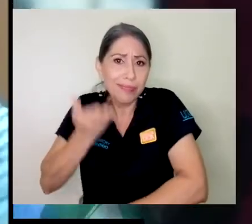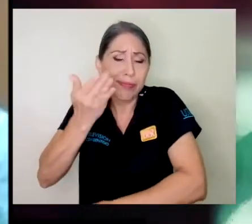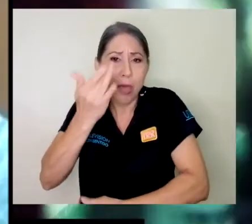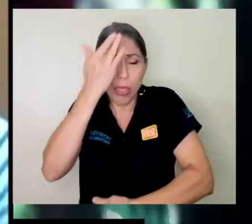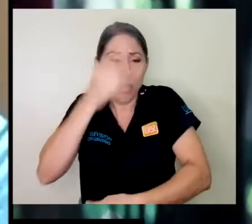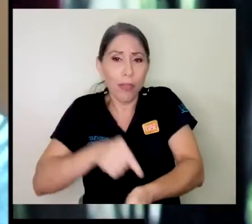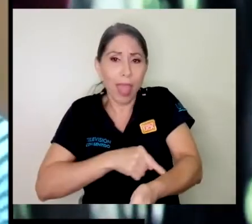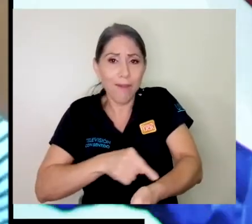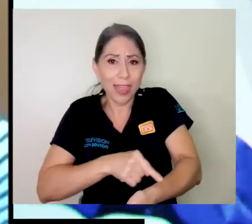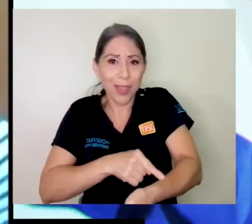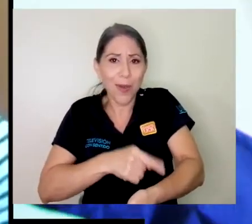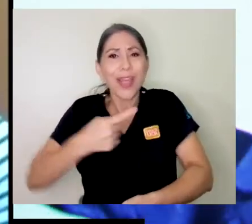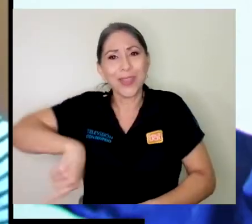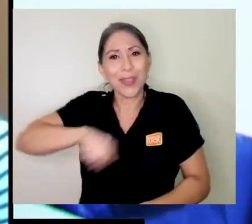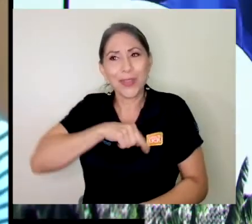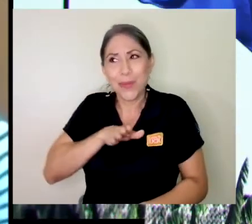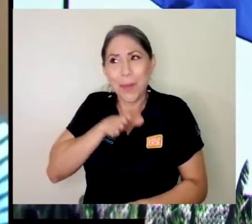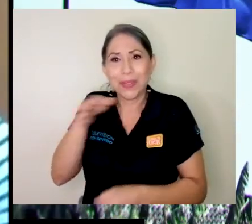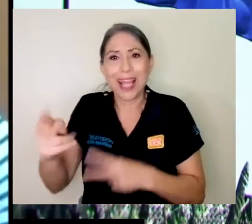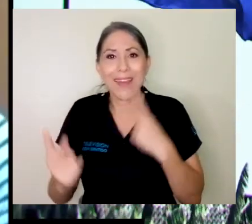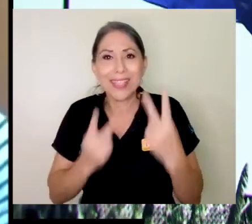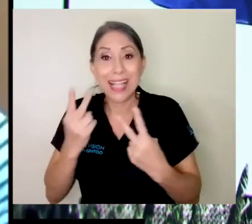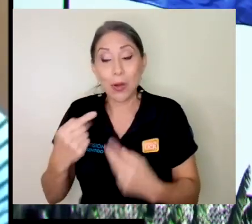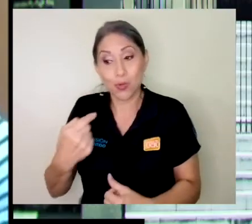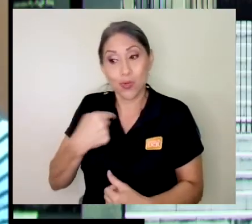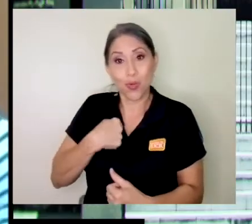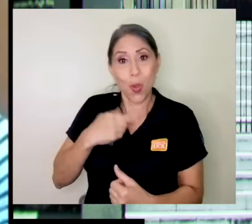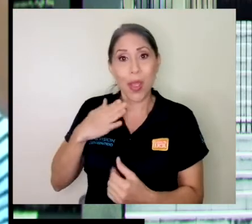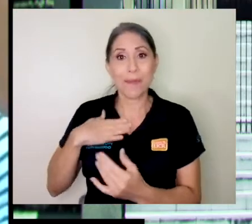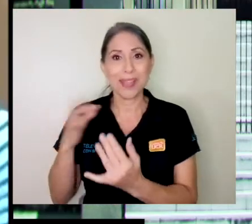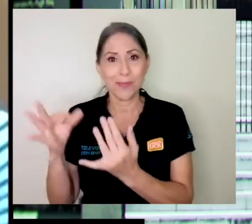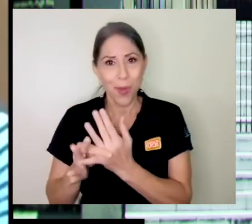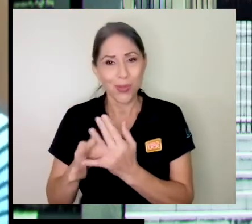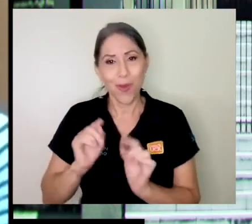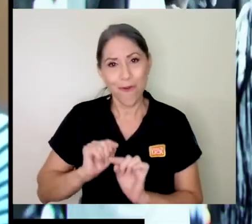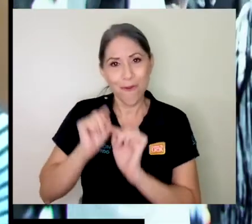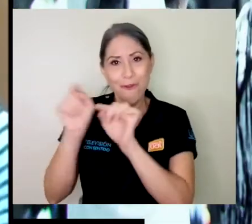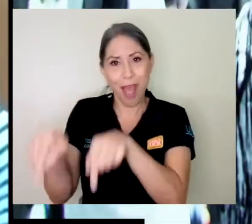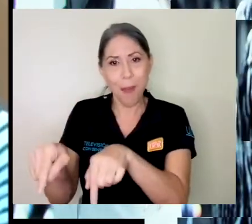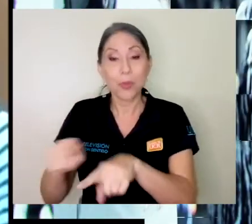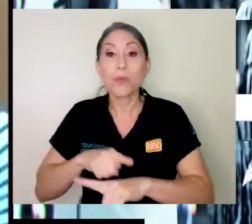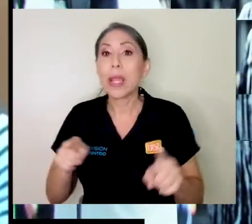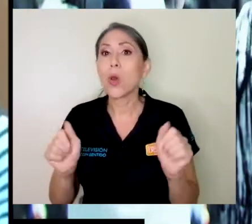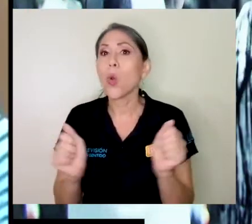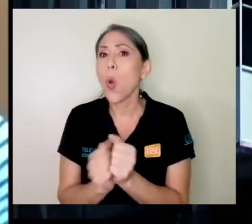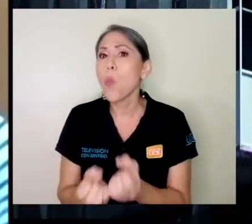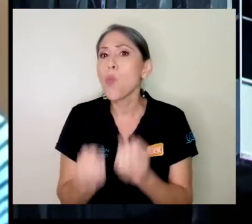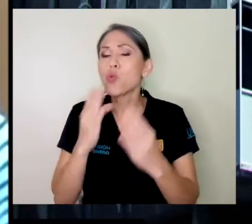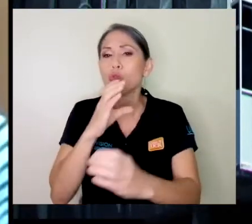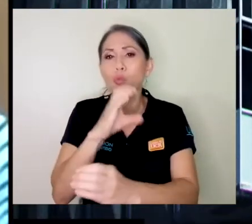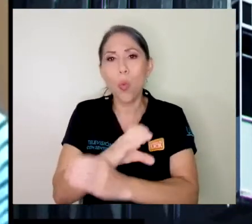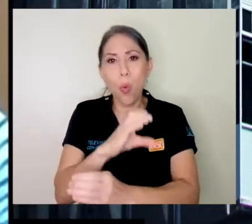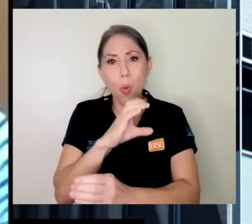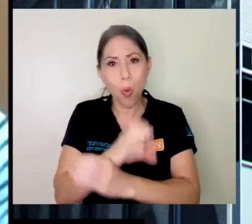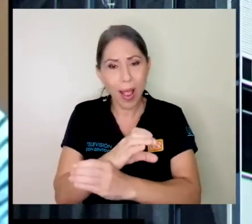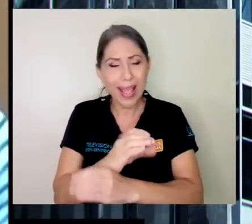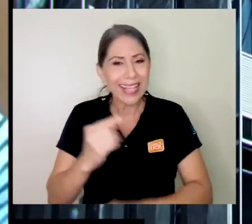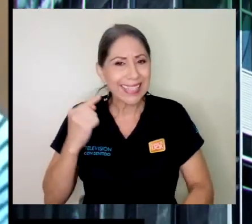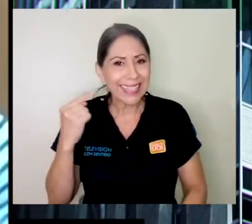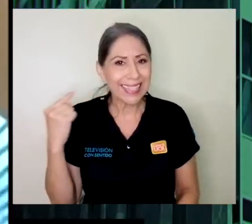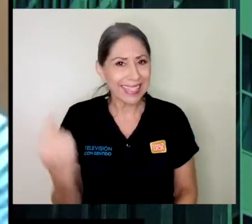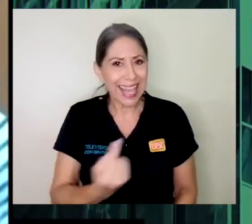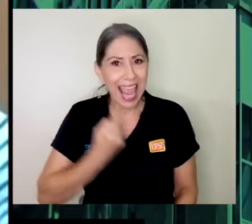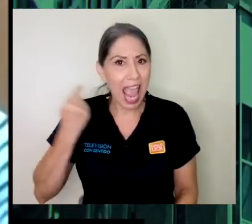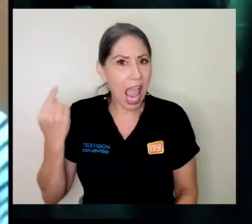entonces vamos a ir a visitarlo. Viajo yo y viaja mi esposo, pero sí con muchas medidas de que